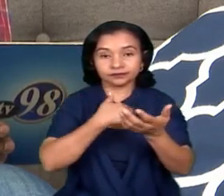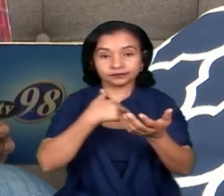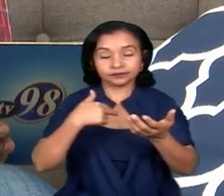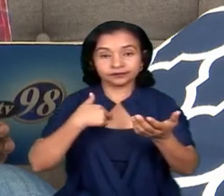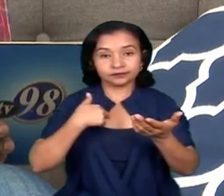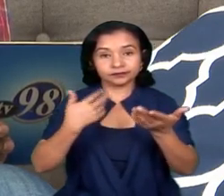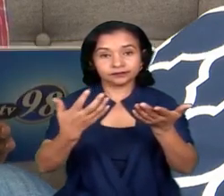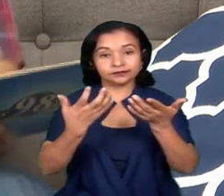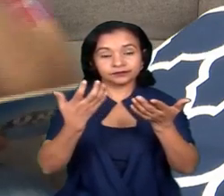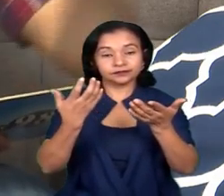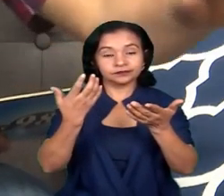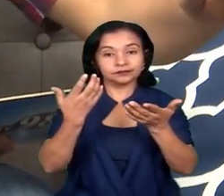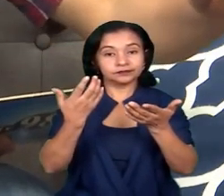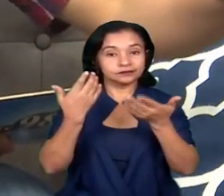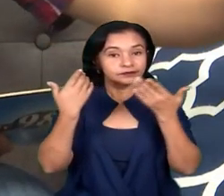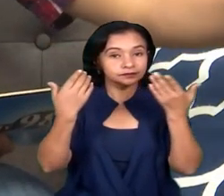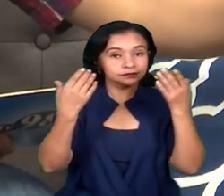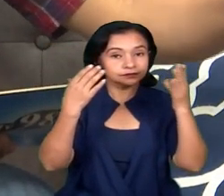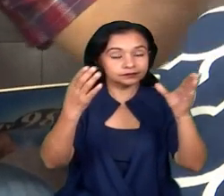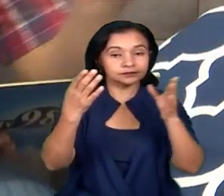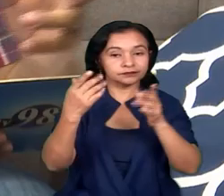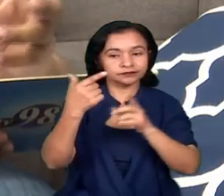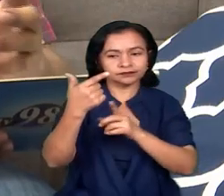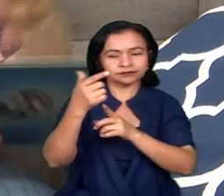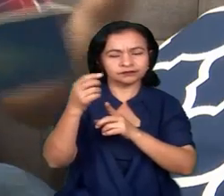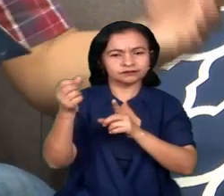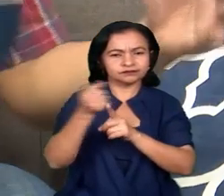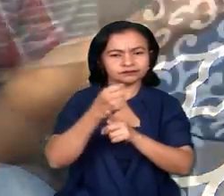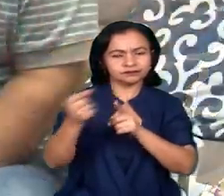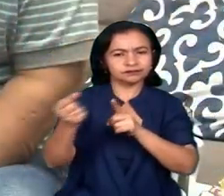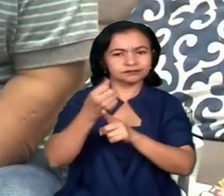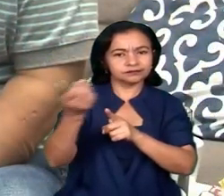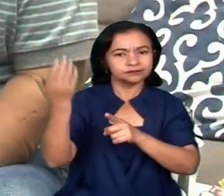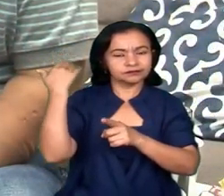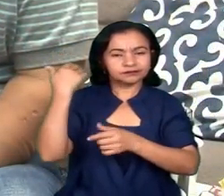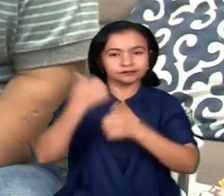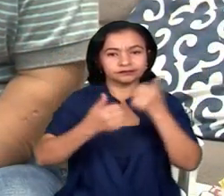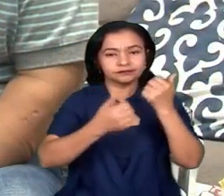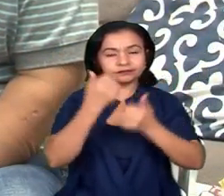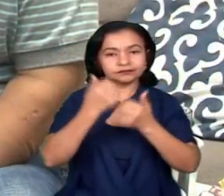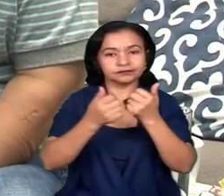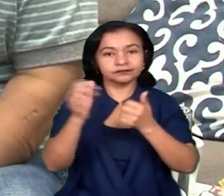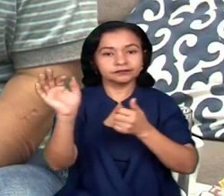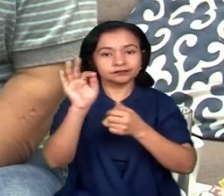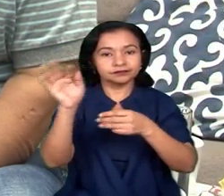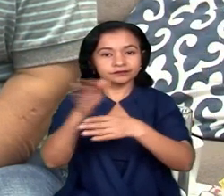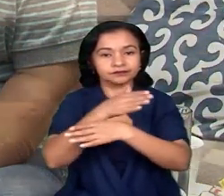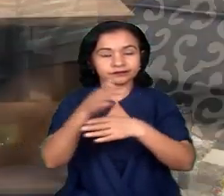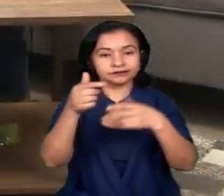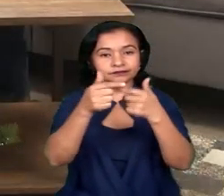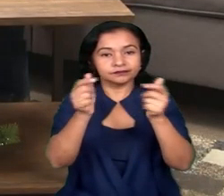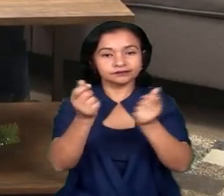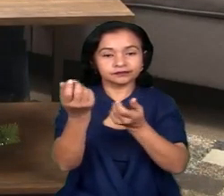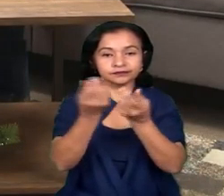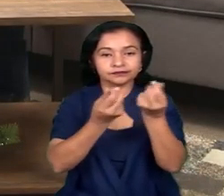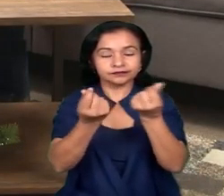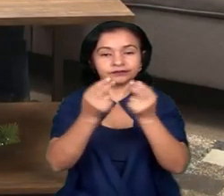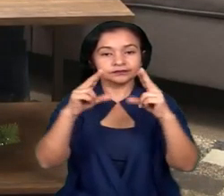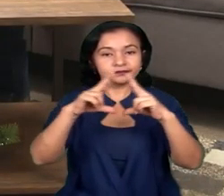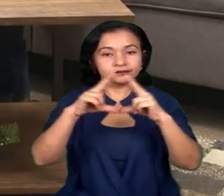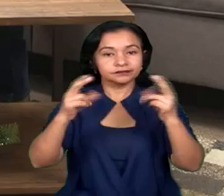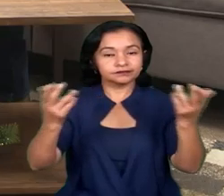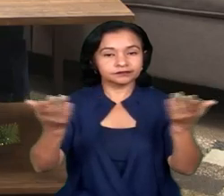pero también de los retos que plantearon la intentona golpista en nuestro país, que desestabilizó de una u otra manera todo el sector económico de nuestra